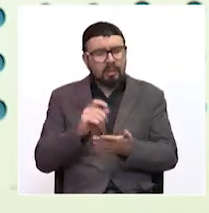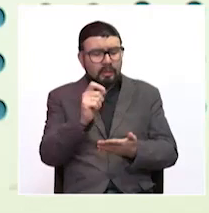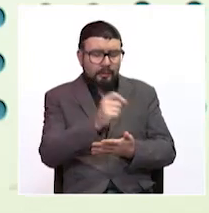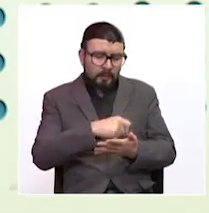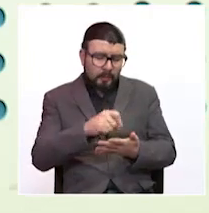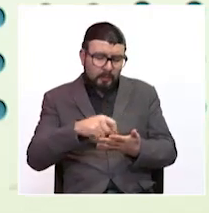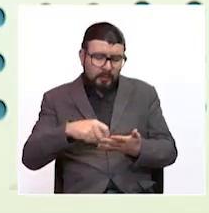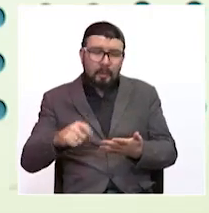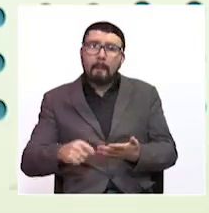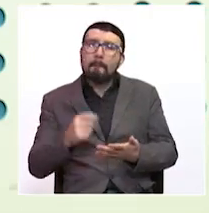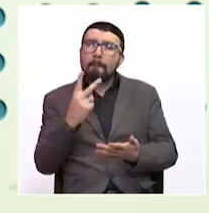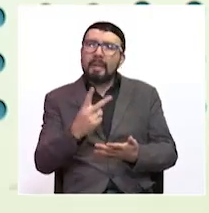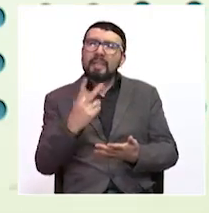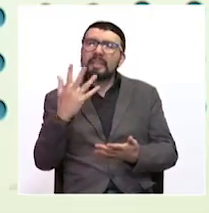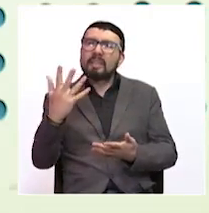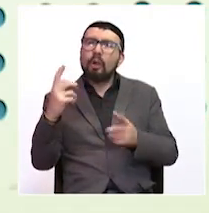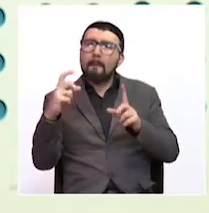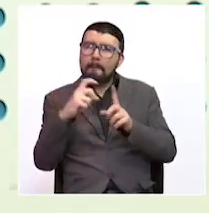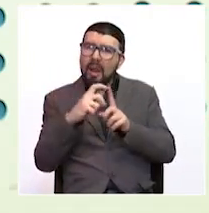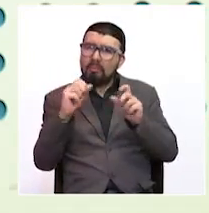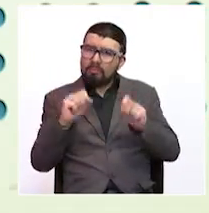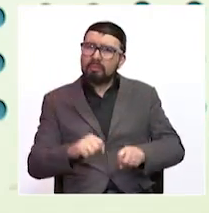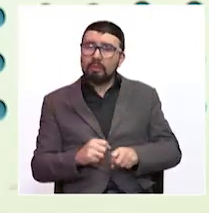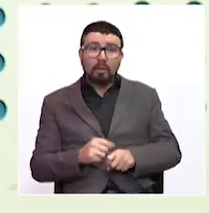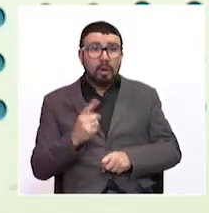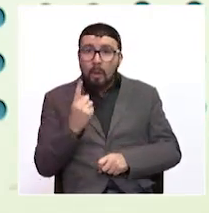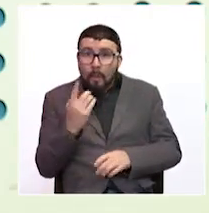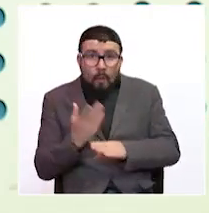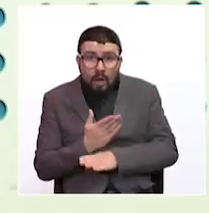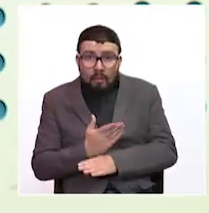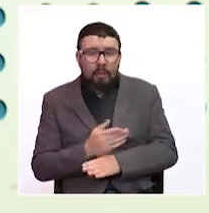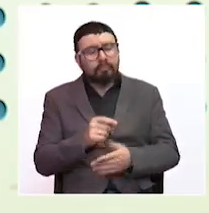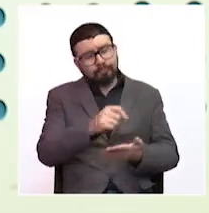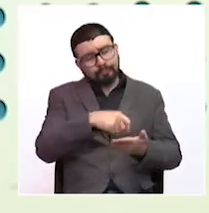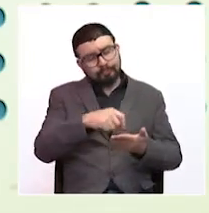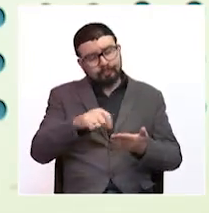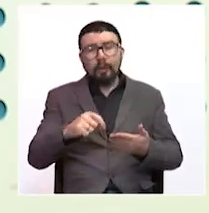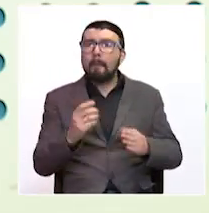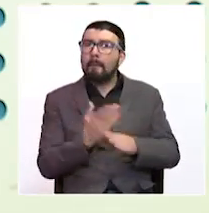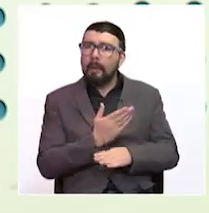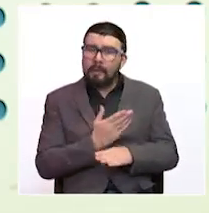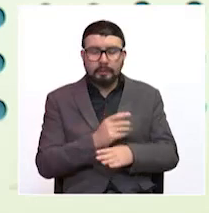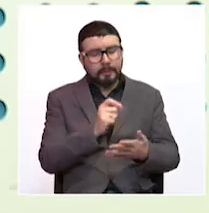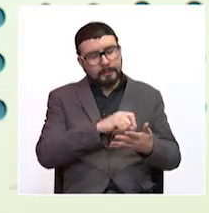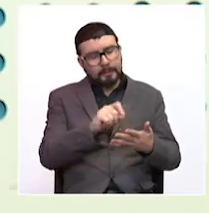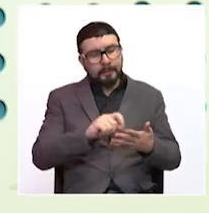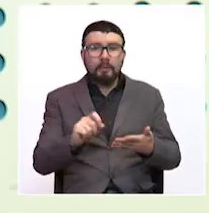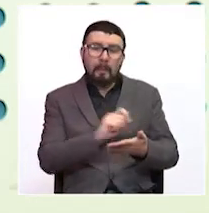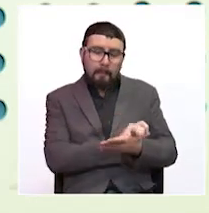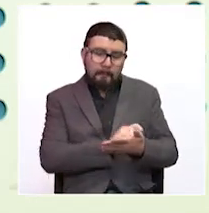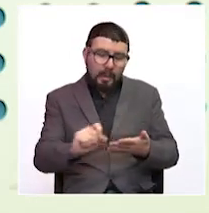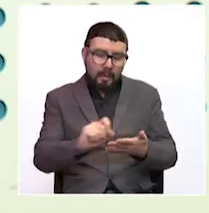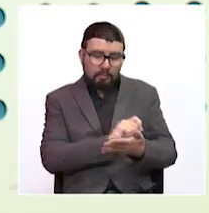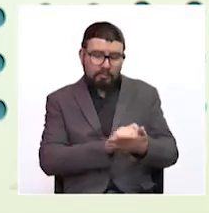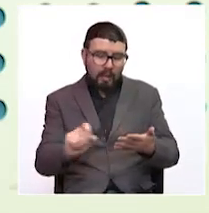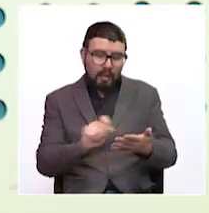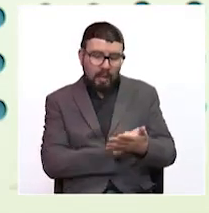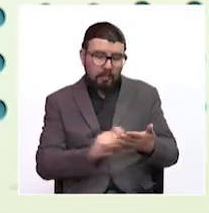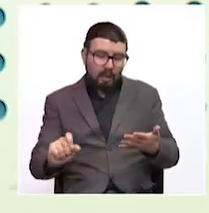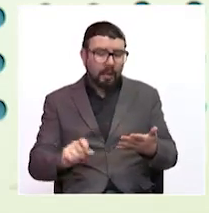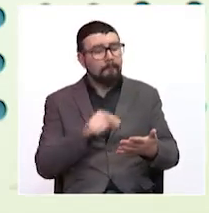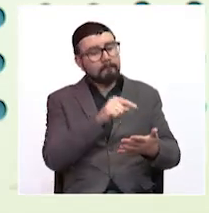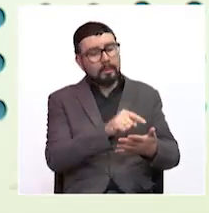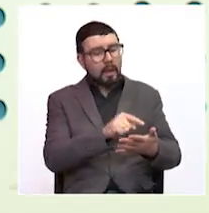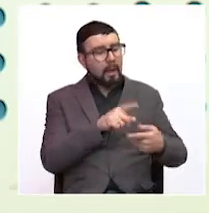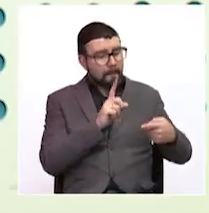25 palabras si es un problema simplemente escriba el problema tras él luego una línea y ponga aspectos positivos o